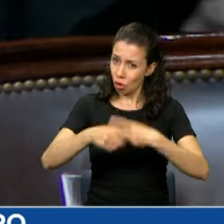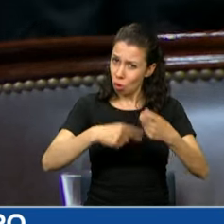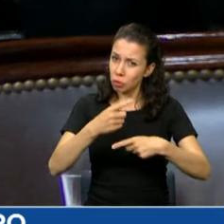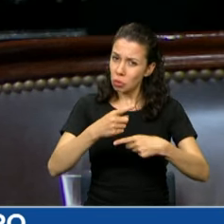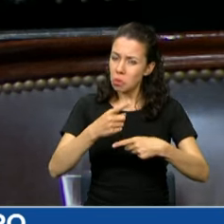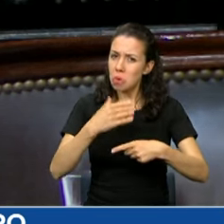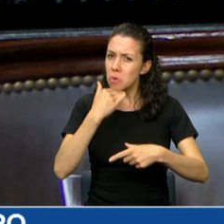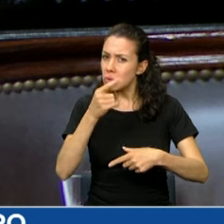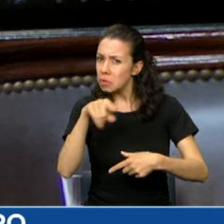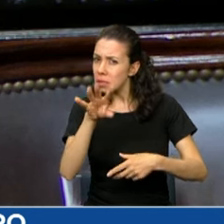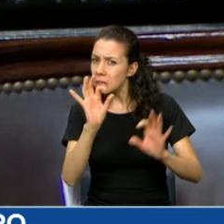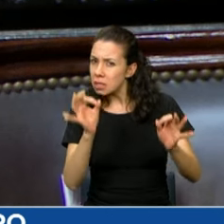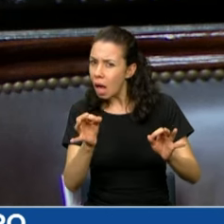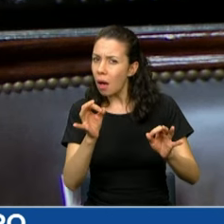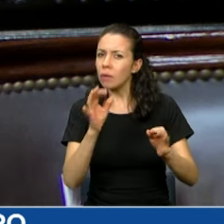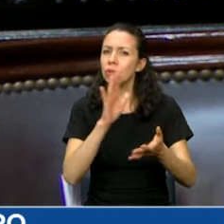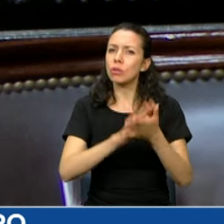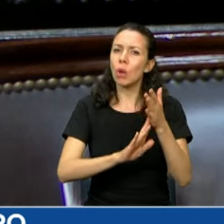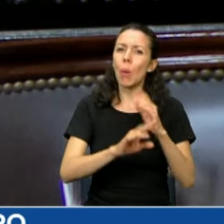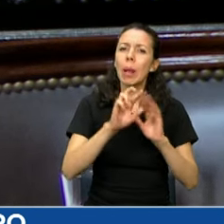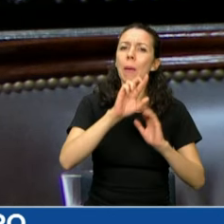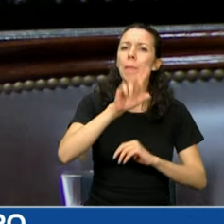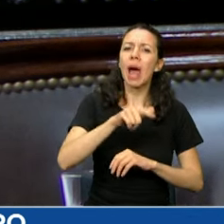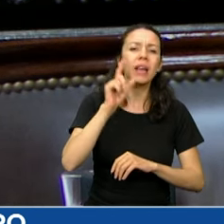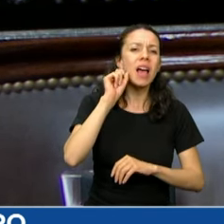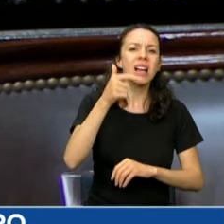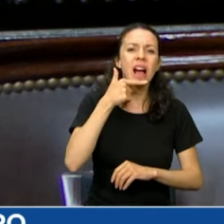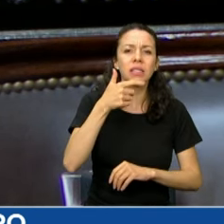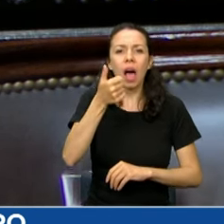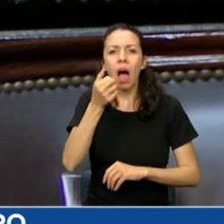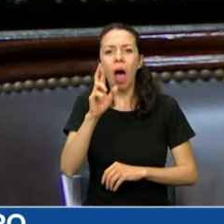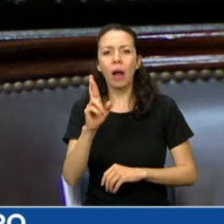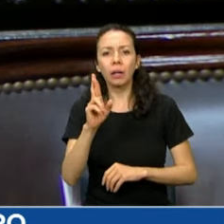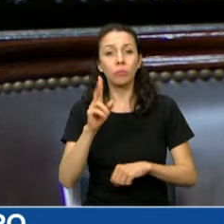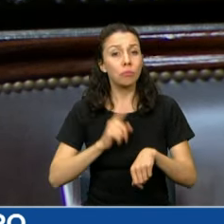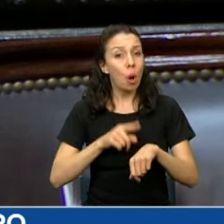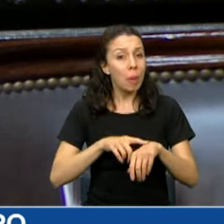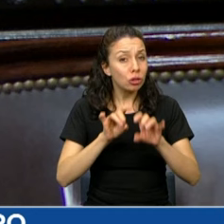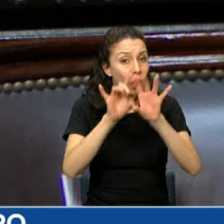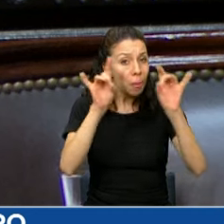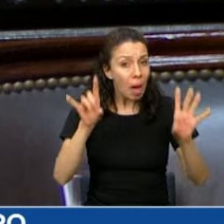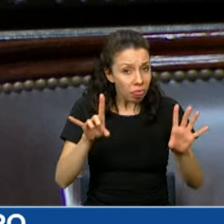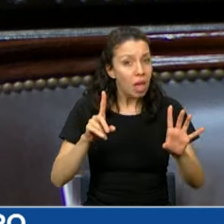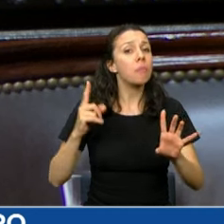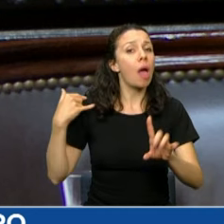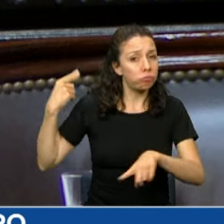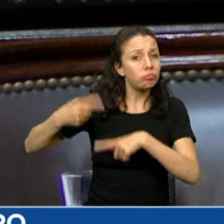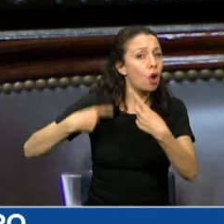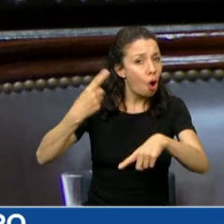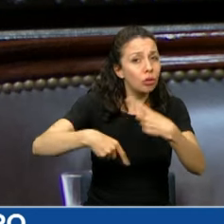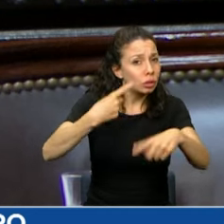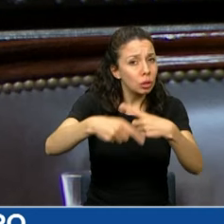existe y existió el plan gas ar hasta en pandemia y continuó y ha llegado